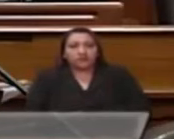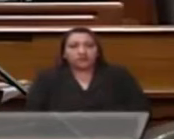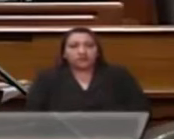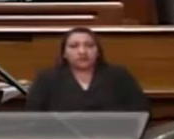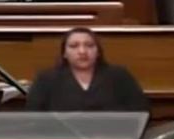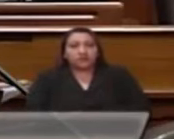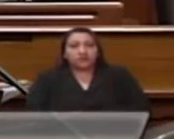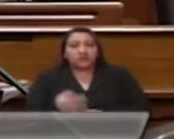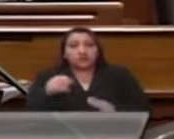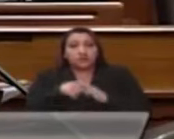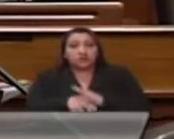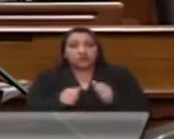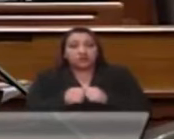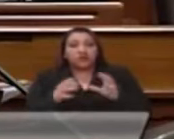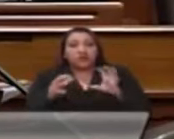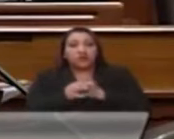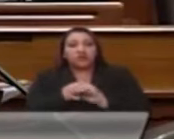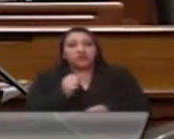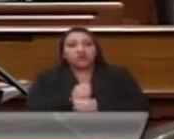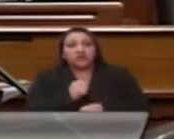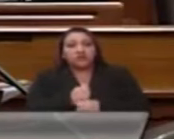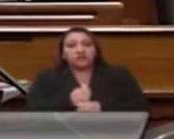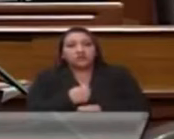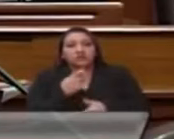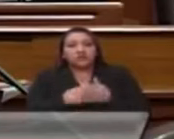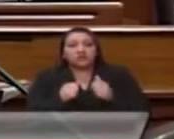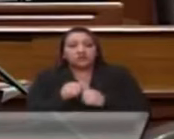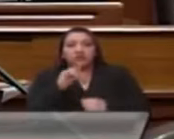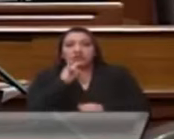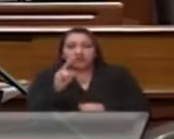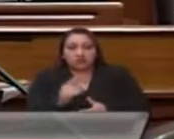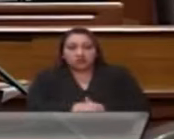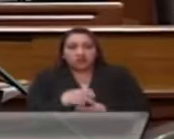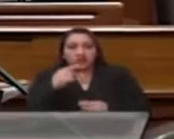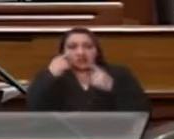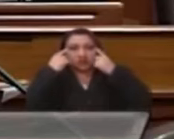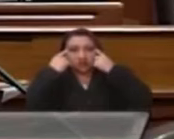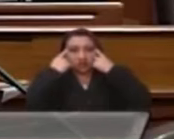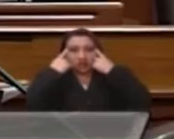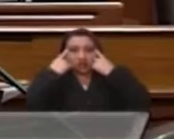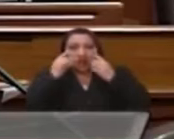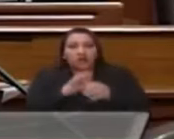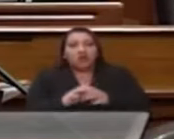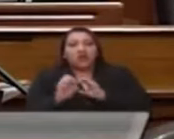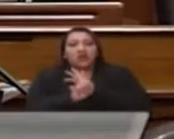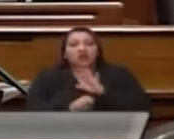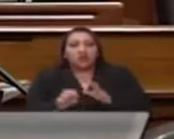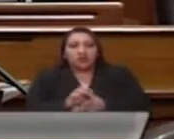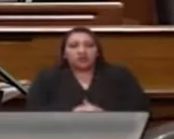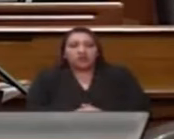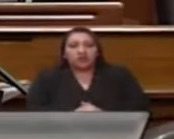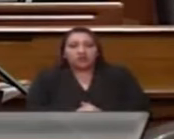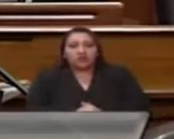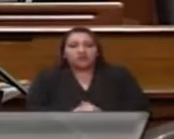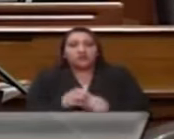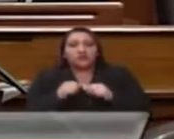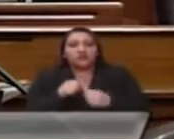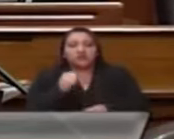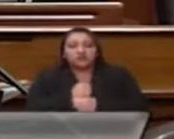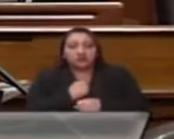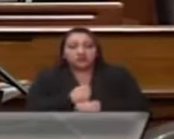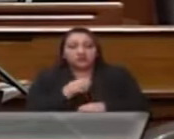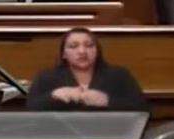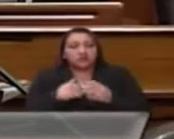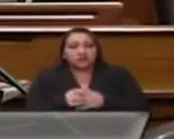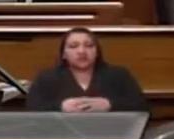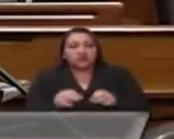las asociaciones estratégicas con Estados Unidos, China, Unión Europea. Continuaremos desempeñando